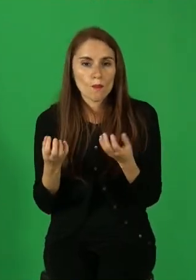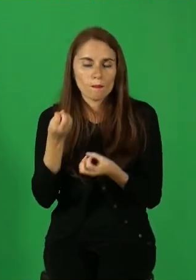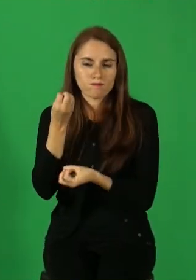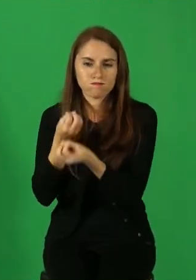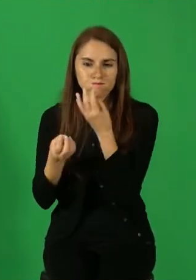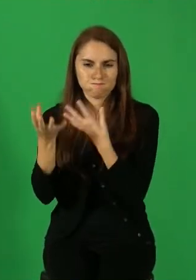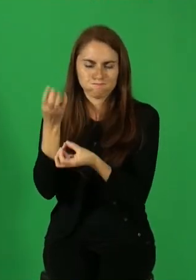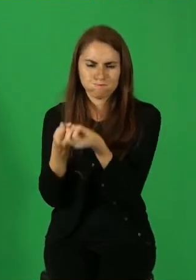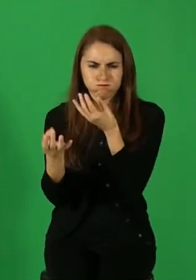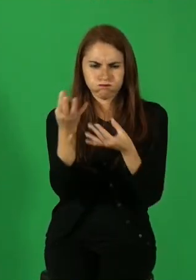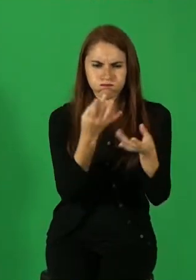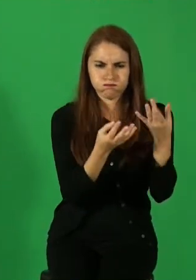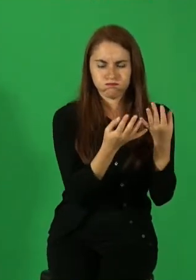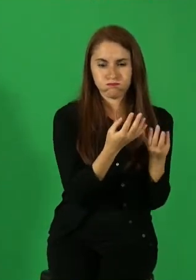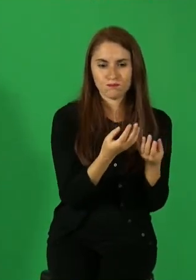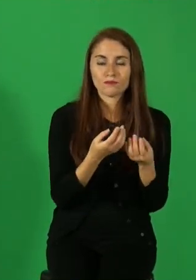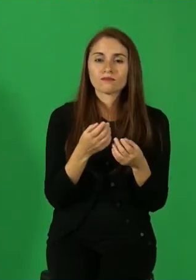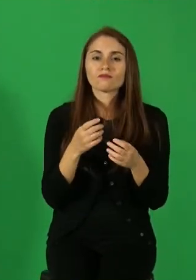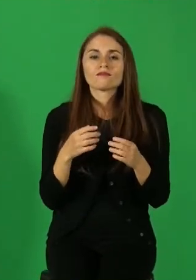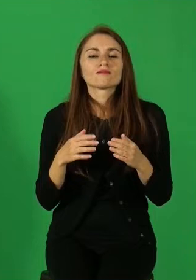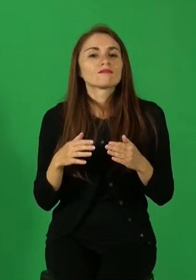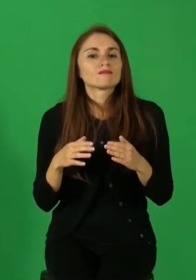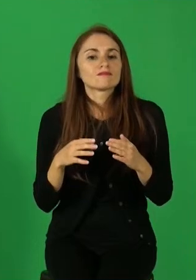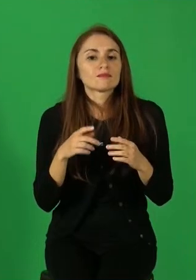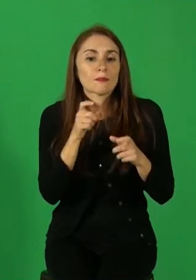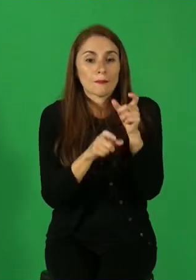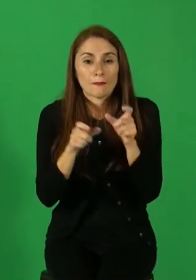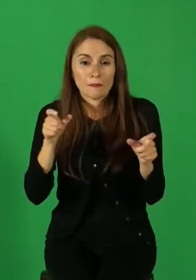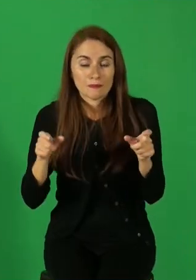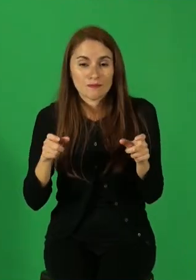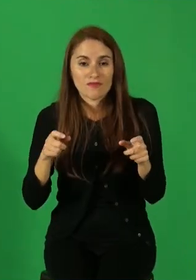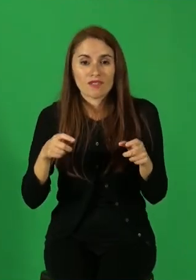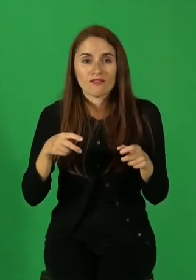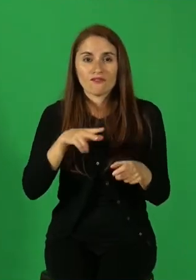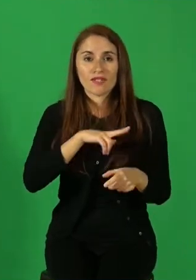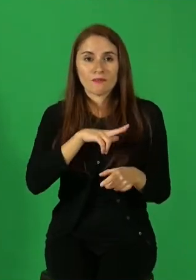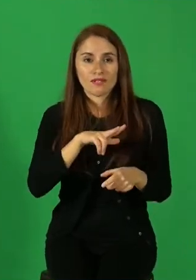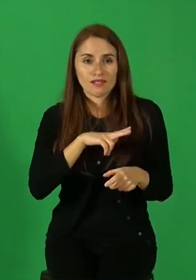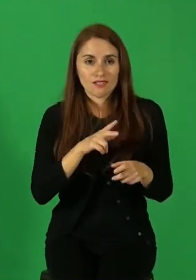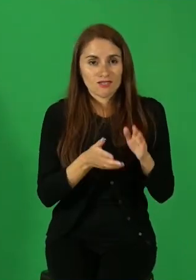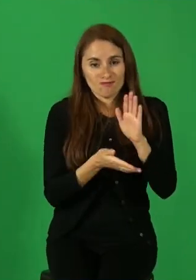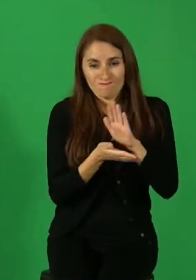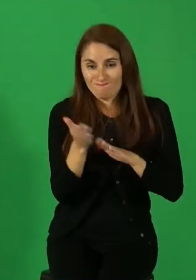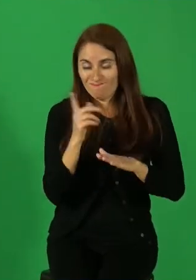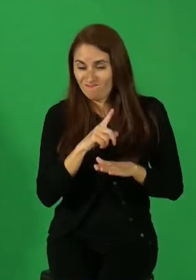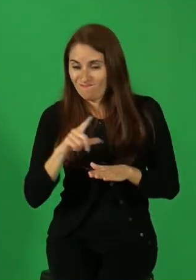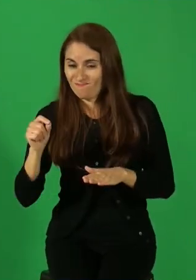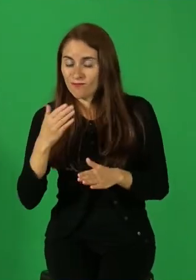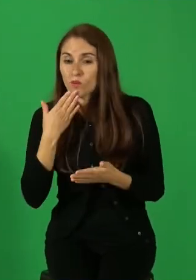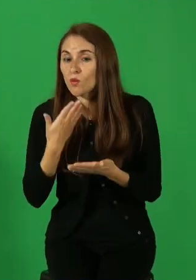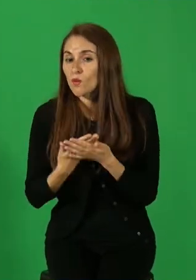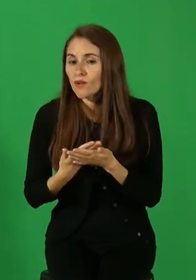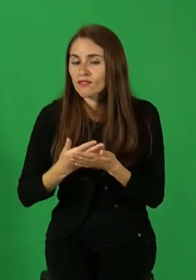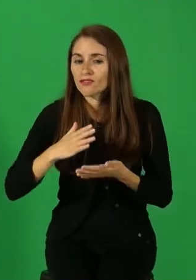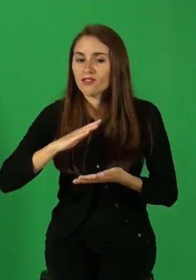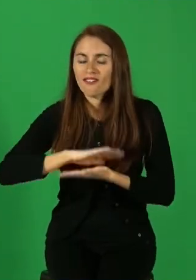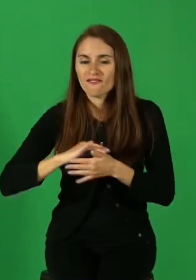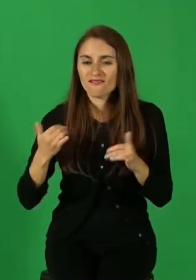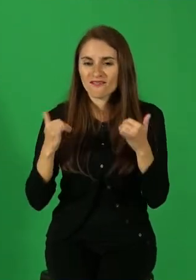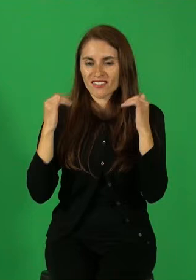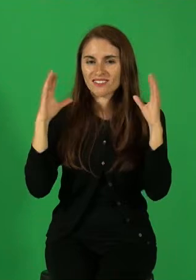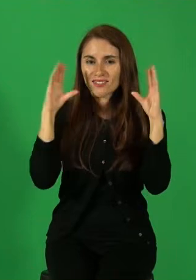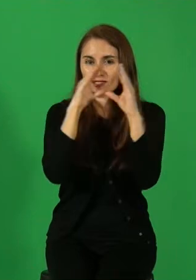forestal. Los porteños, que tuvieron que huir de sus hogares en medio de las festividades de Nochebuena, perdieron todas